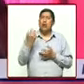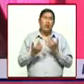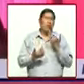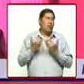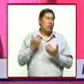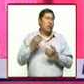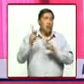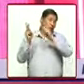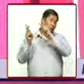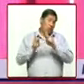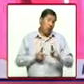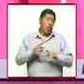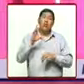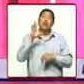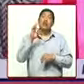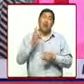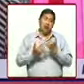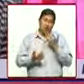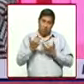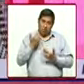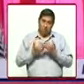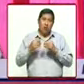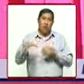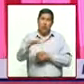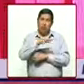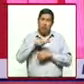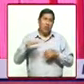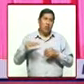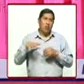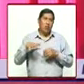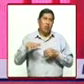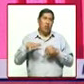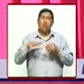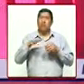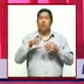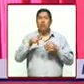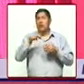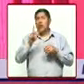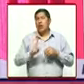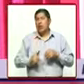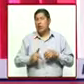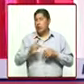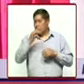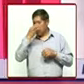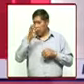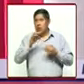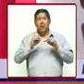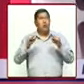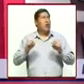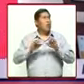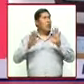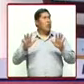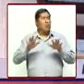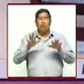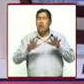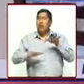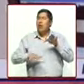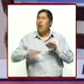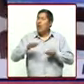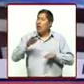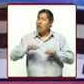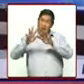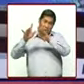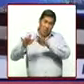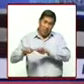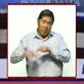de calor y en Pando 7 focos de calor. Y en el sector del occidente hay la probabilidad hasta este fin de semana de lluvias dispersas